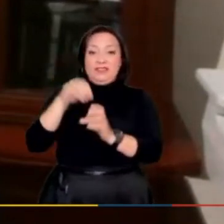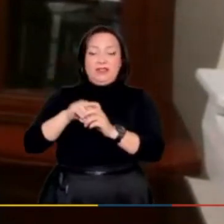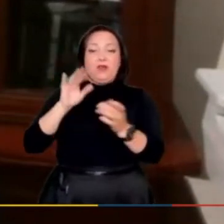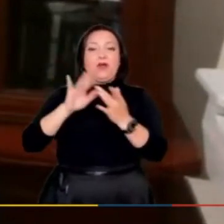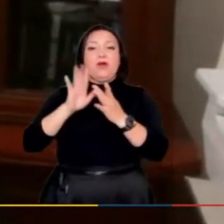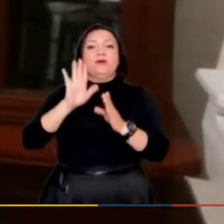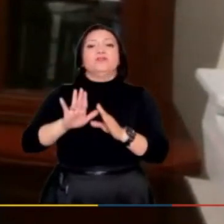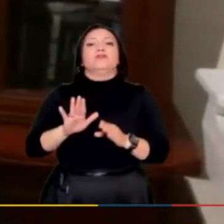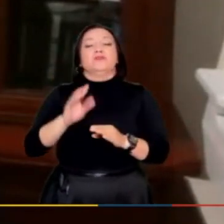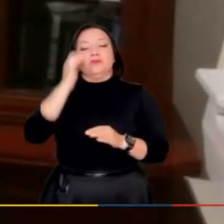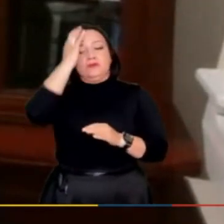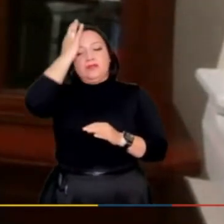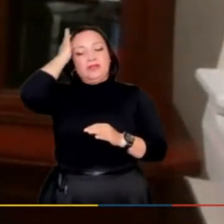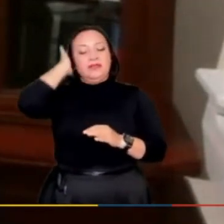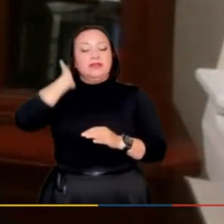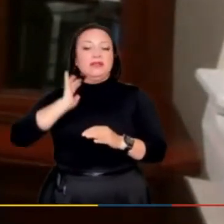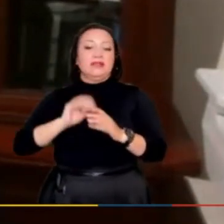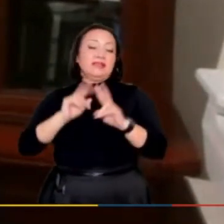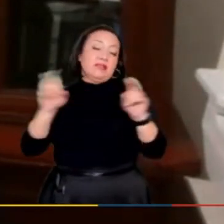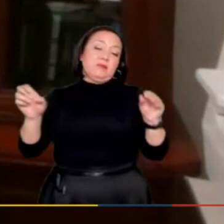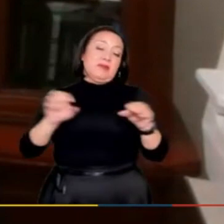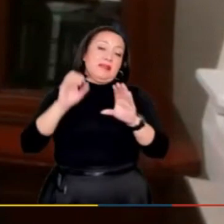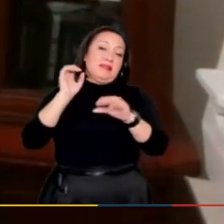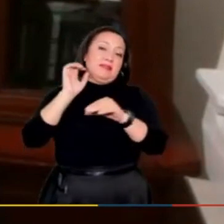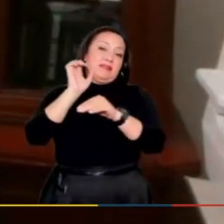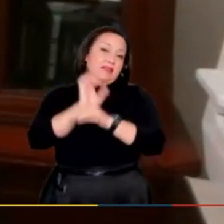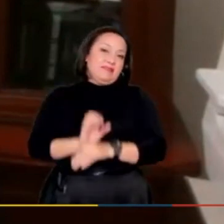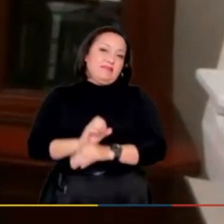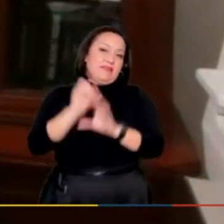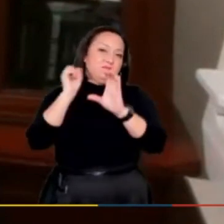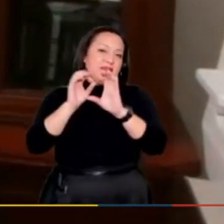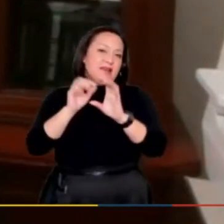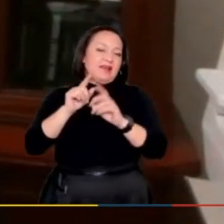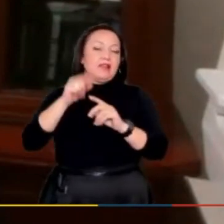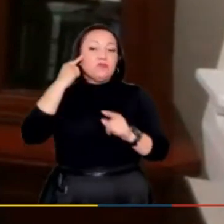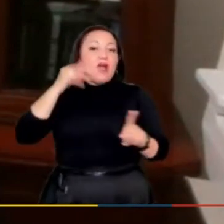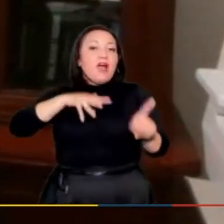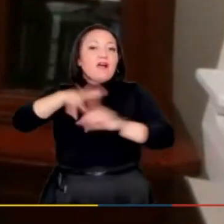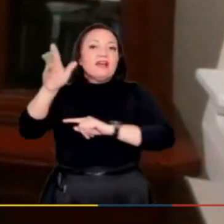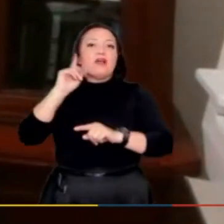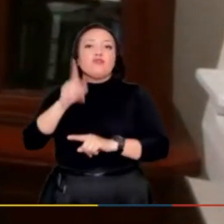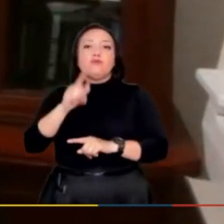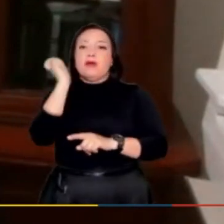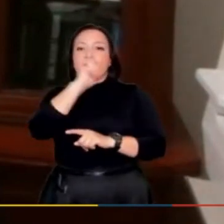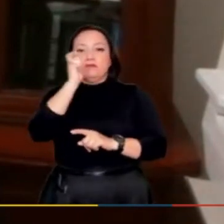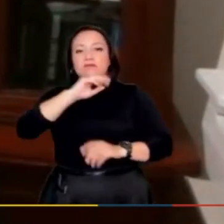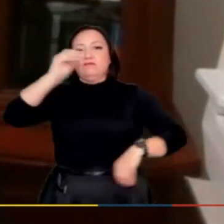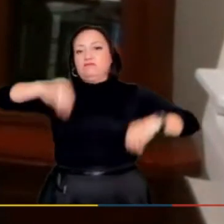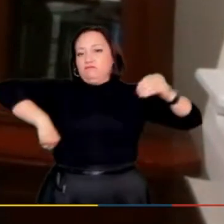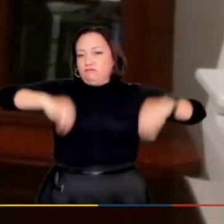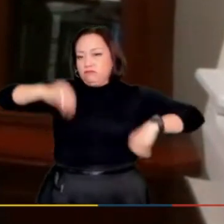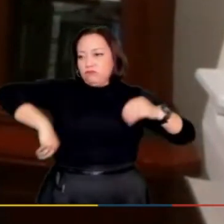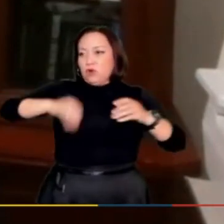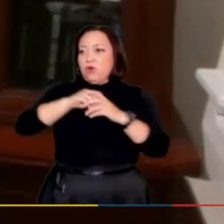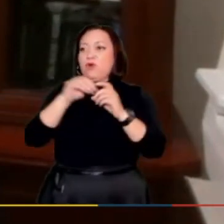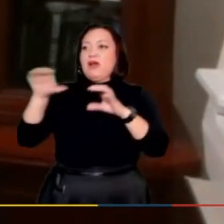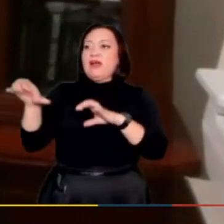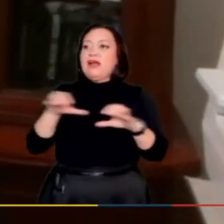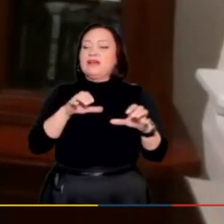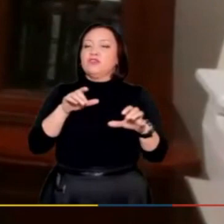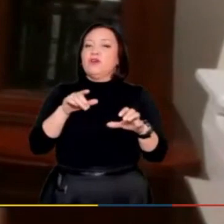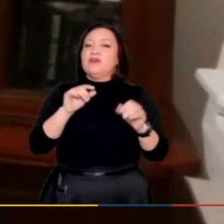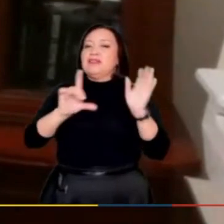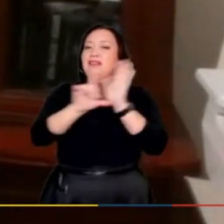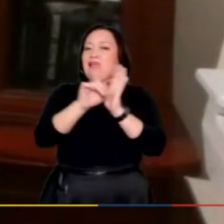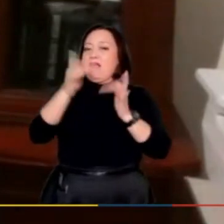que las entidades financieras pudieran verse permeadas por el lavado de activos o por la comisión de actos